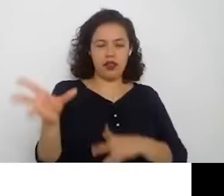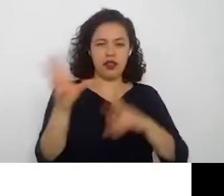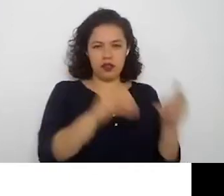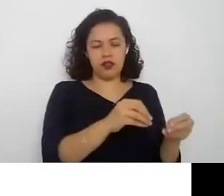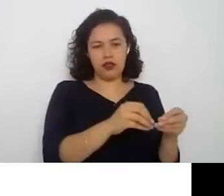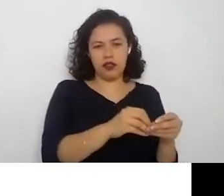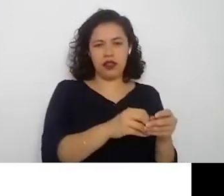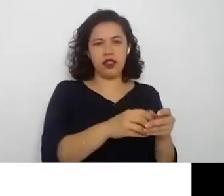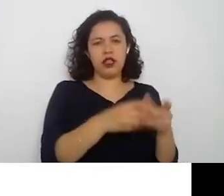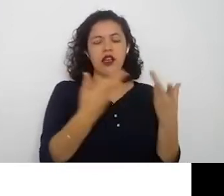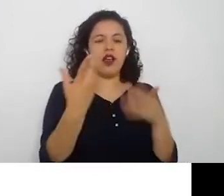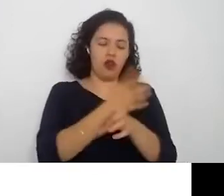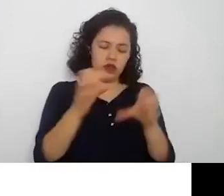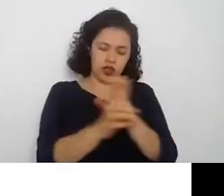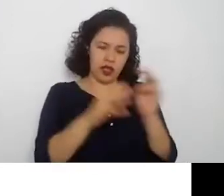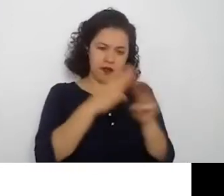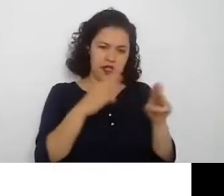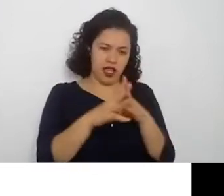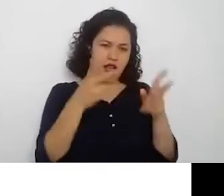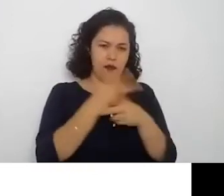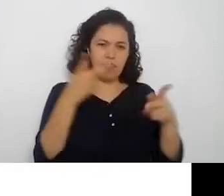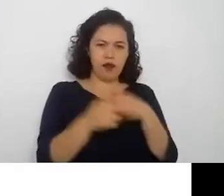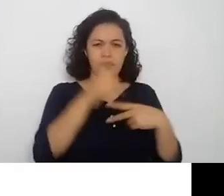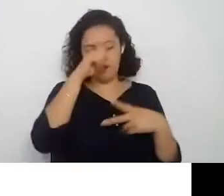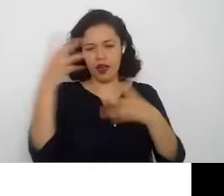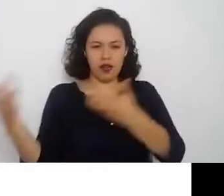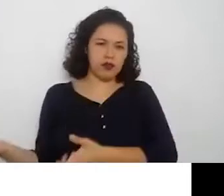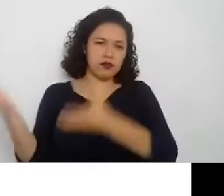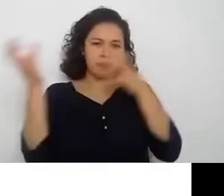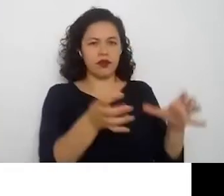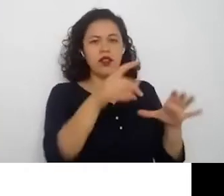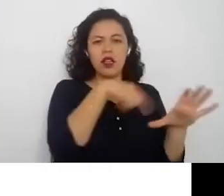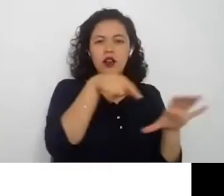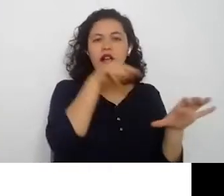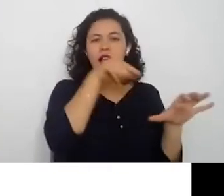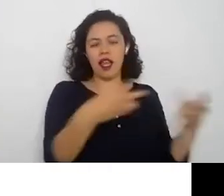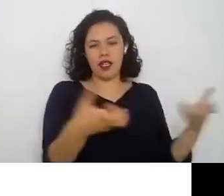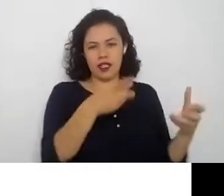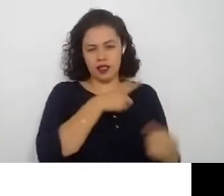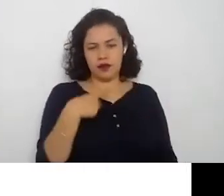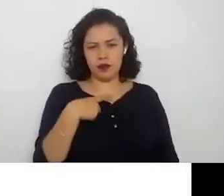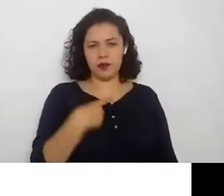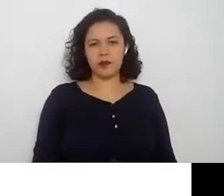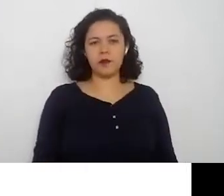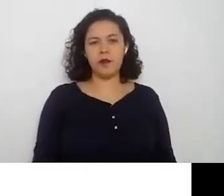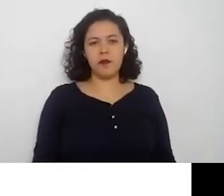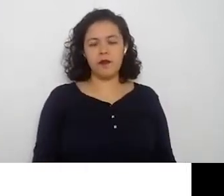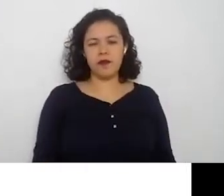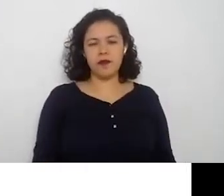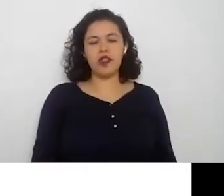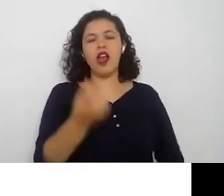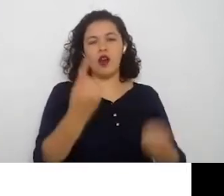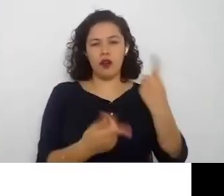esos materiales para realizar su quehacer en esas instancias. Hay cierto porcentaje que se